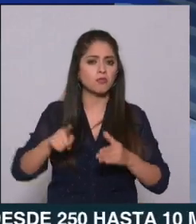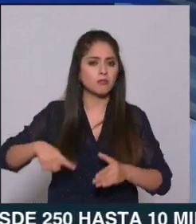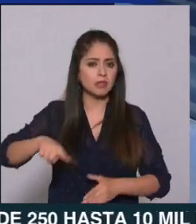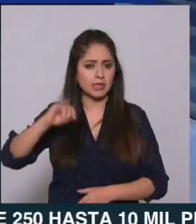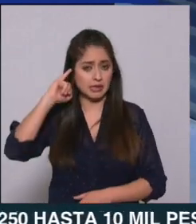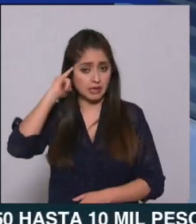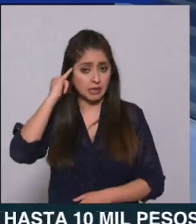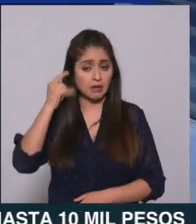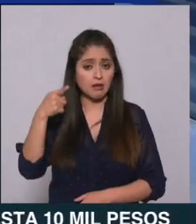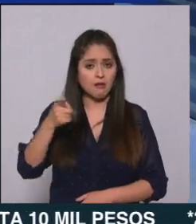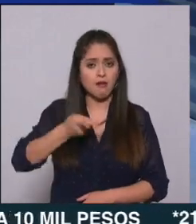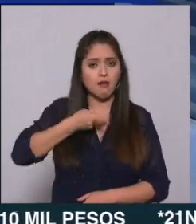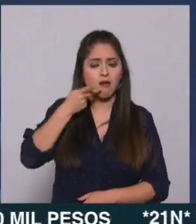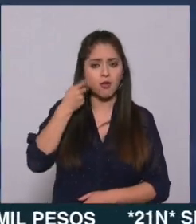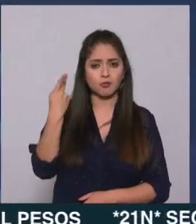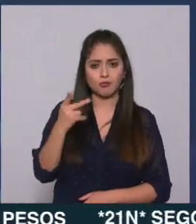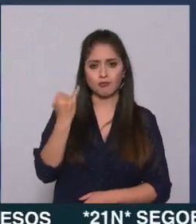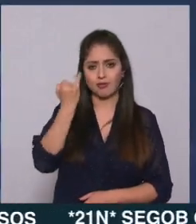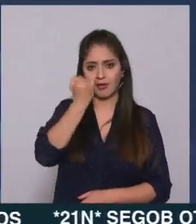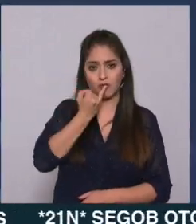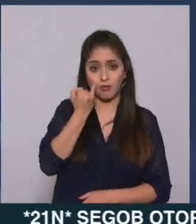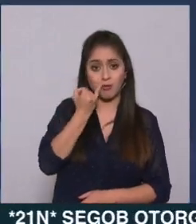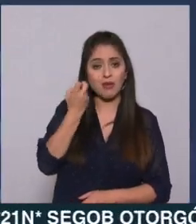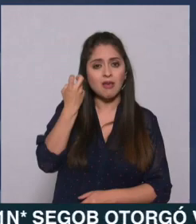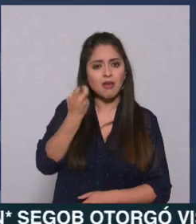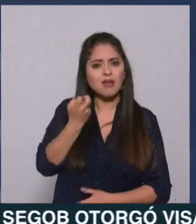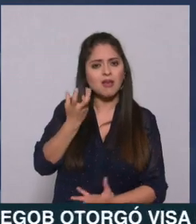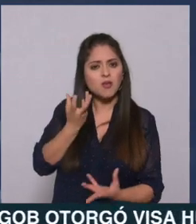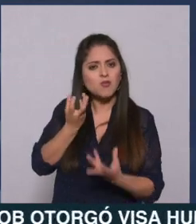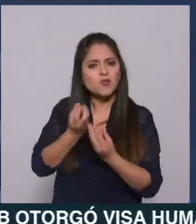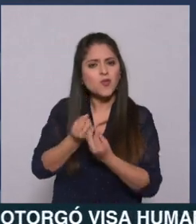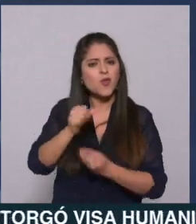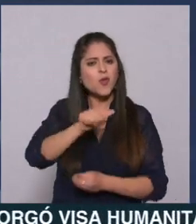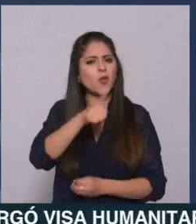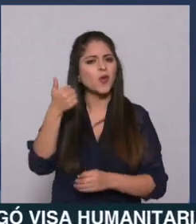su propia lengua. Y esto nos da un acercamiento